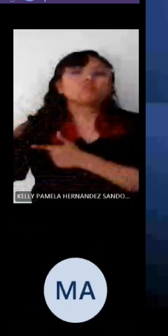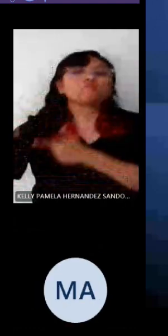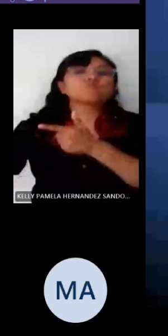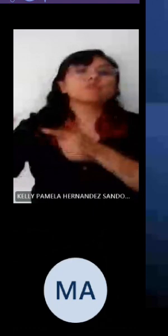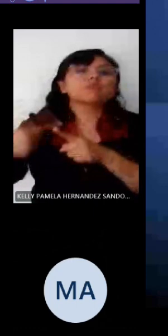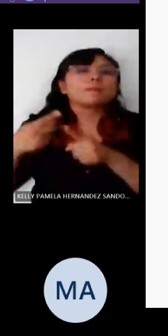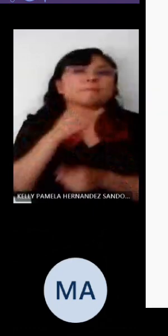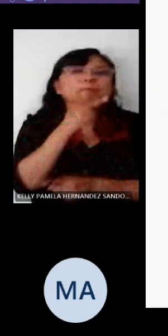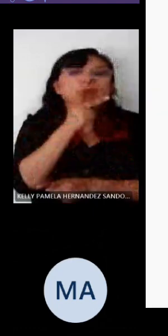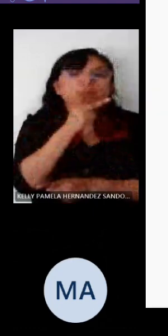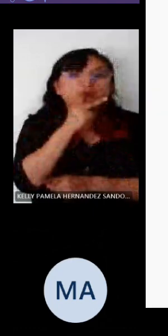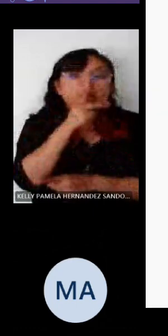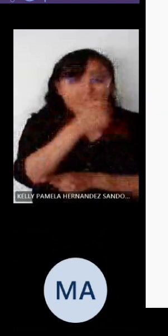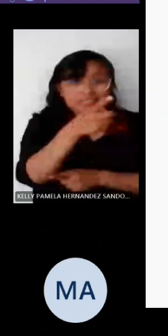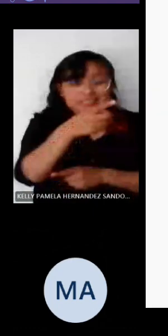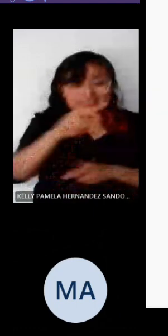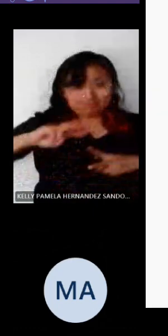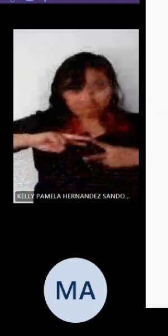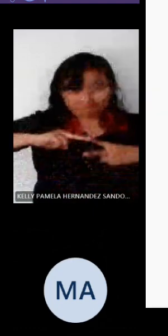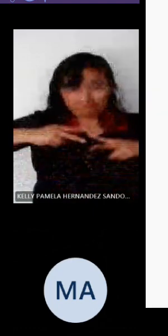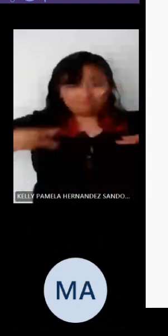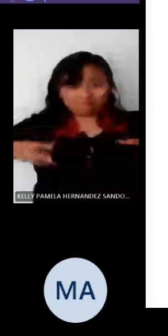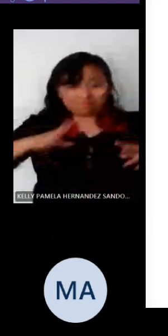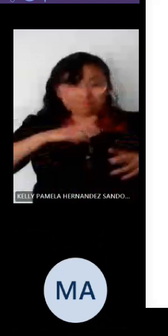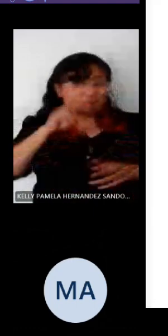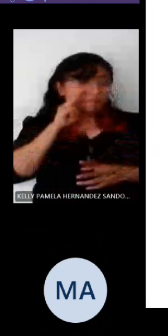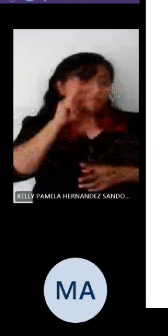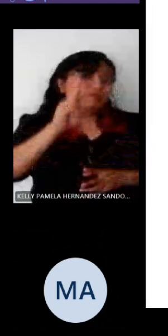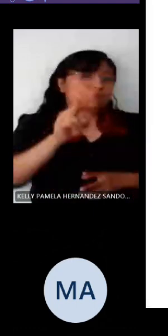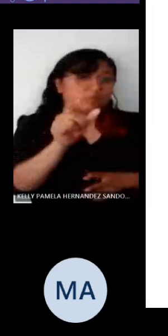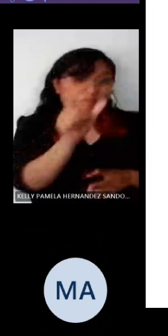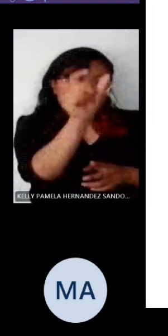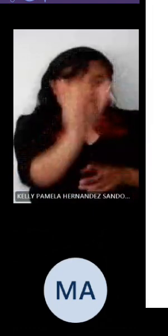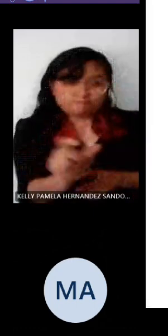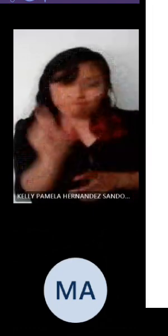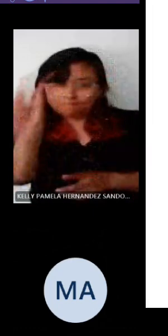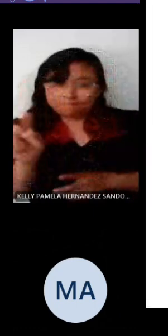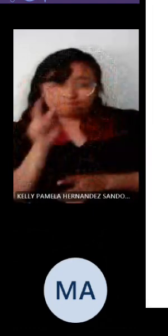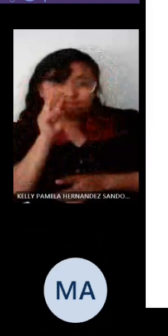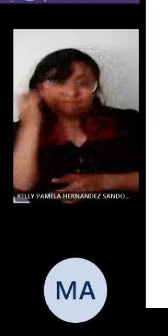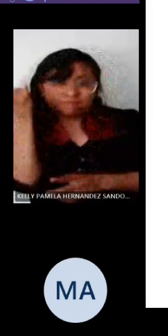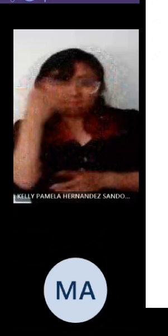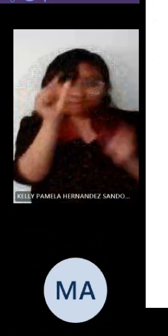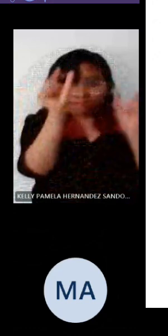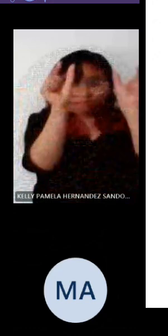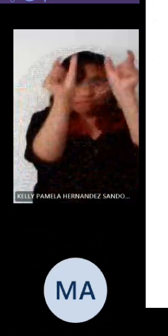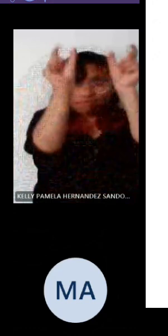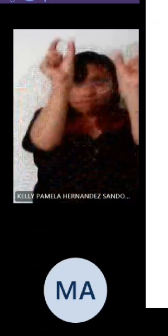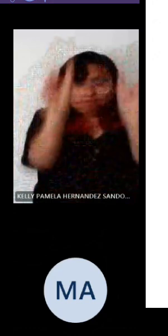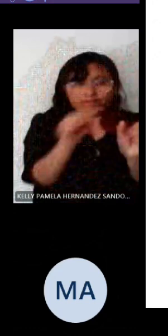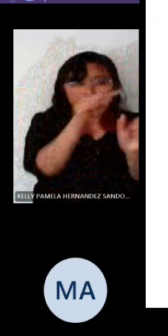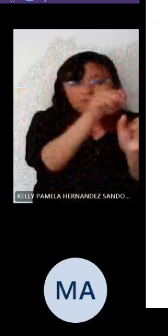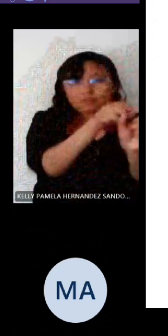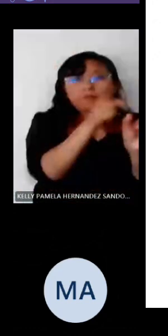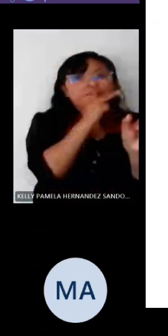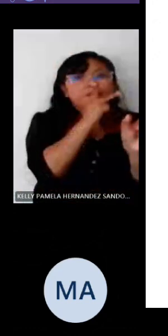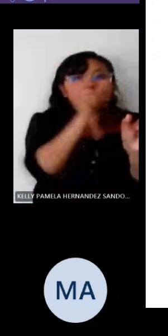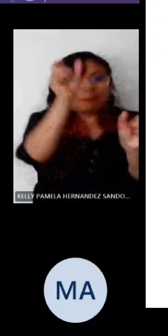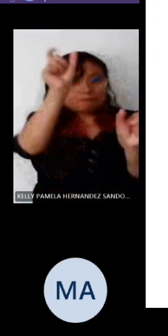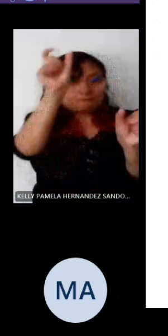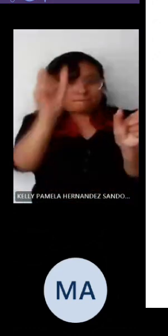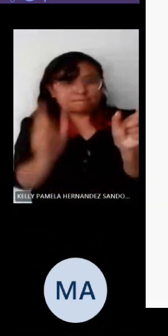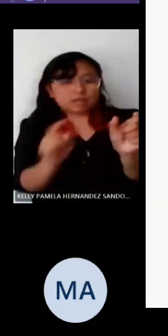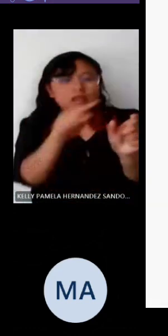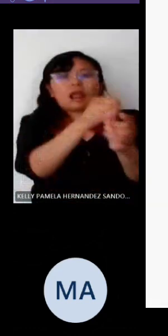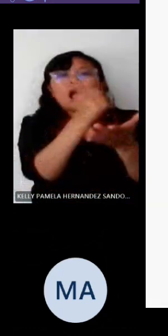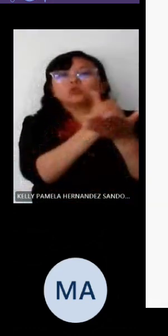los podemos ver así, si lo podemos ejemplificar en esta otra imagen en donde estoy poniendo dos cromosomas, el cromosoma paterno que se ve en azulito